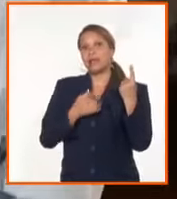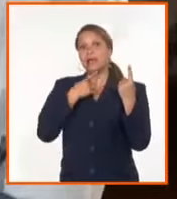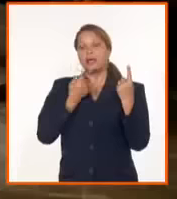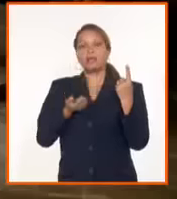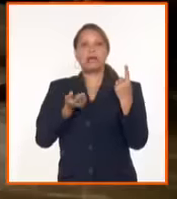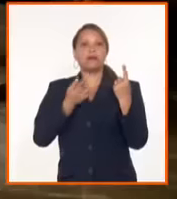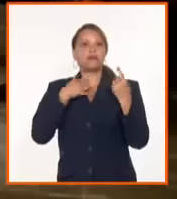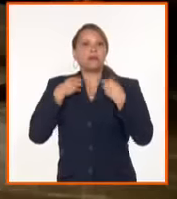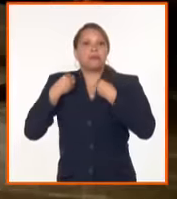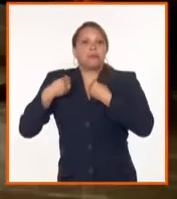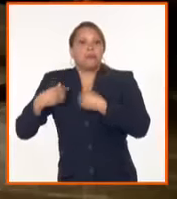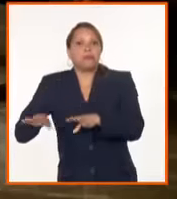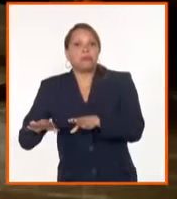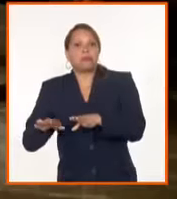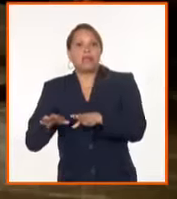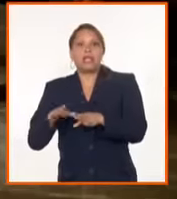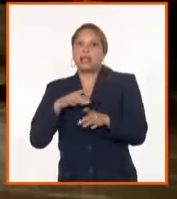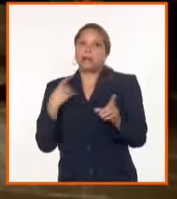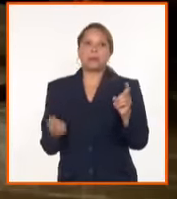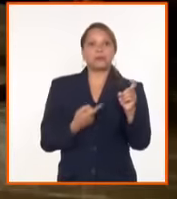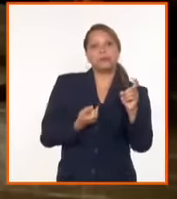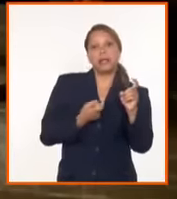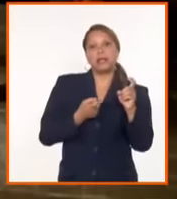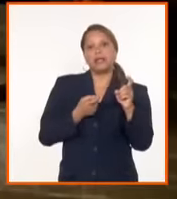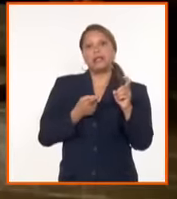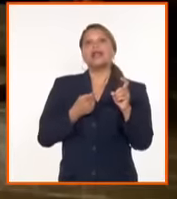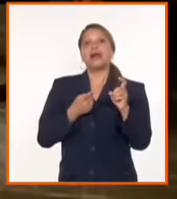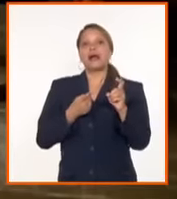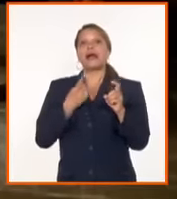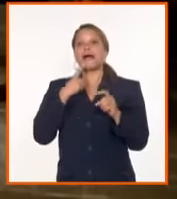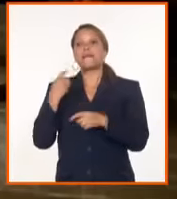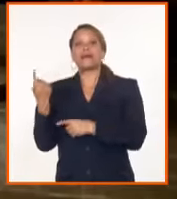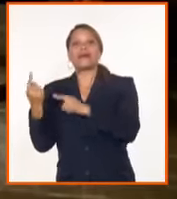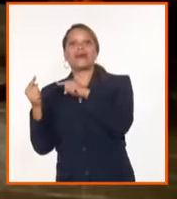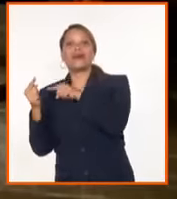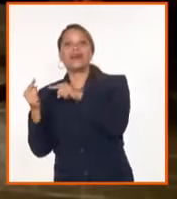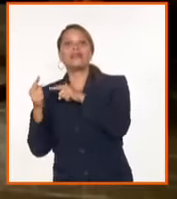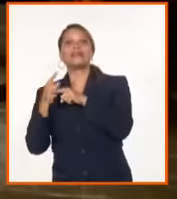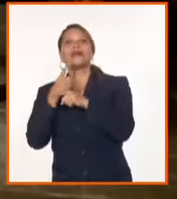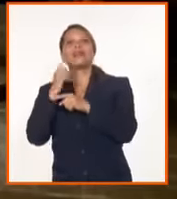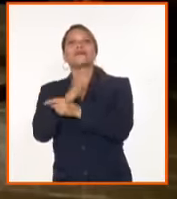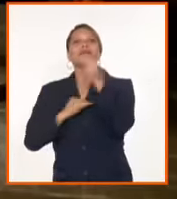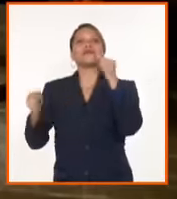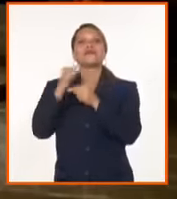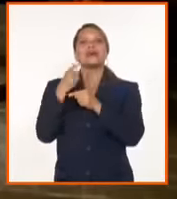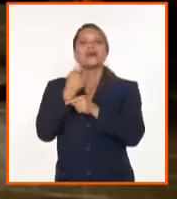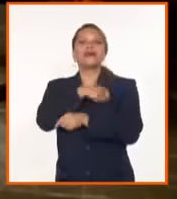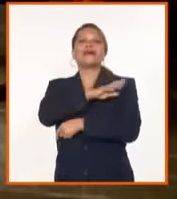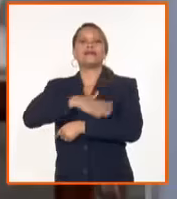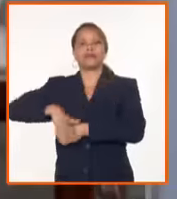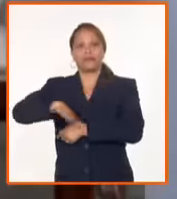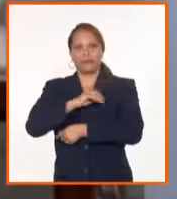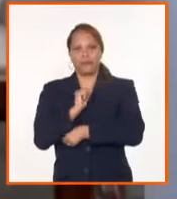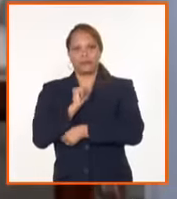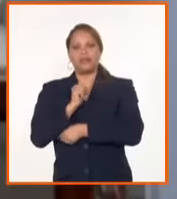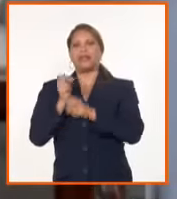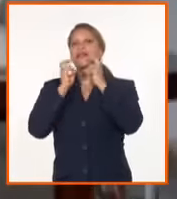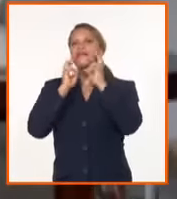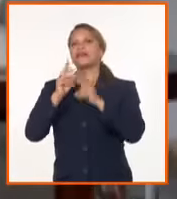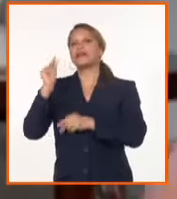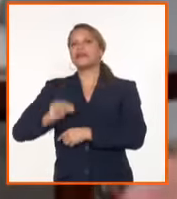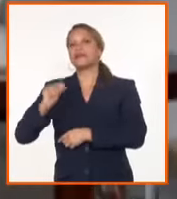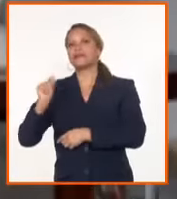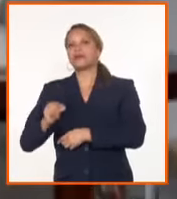el que pudiera. Dar la batalla era priorizar la vida humana, priorizar la vida de la gente. Y después